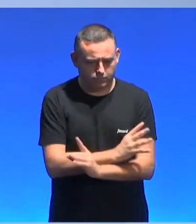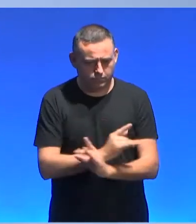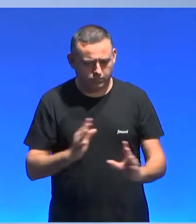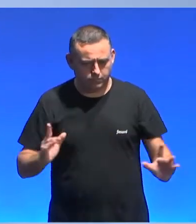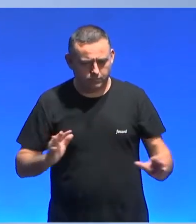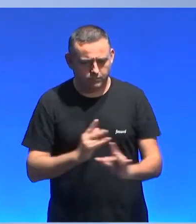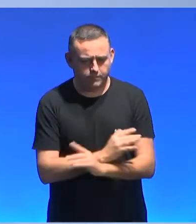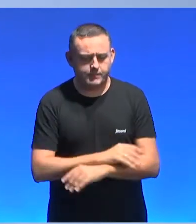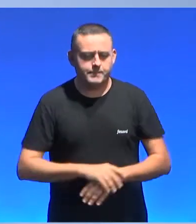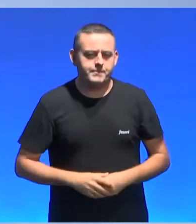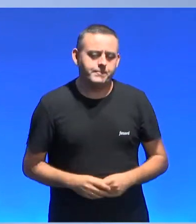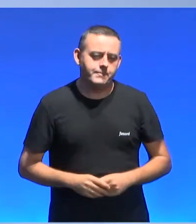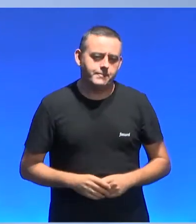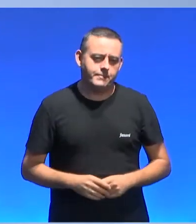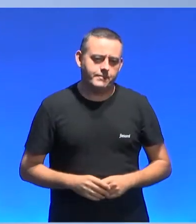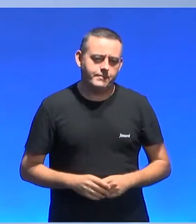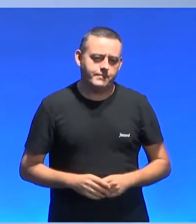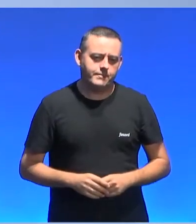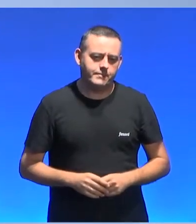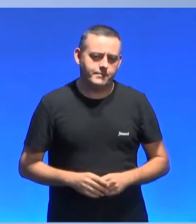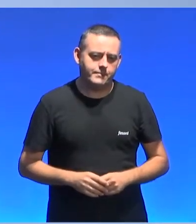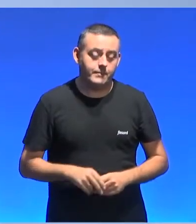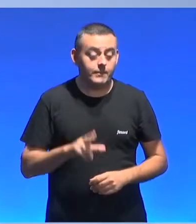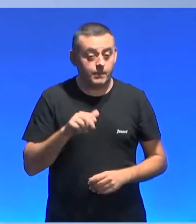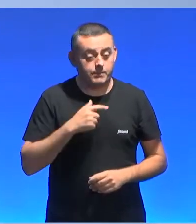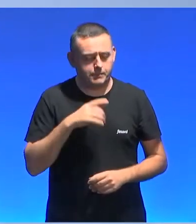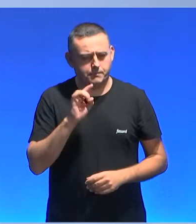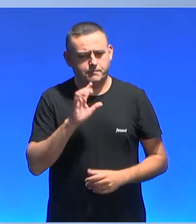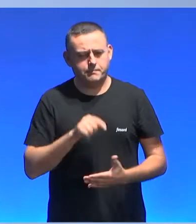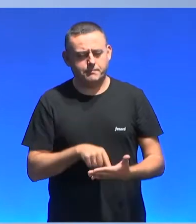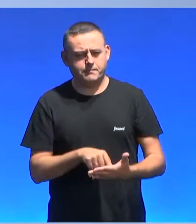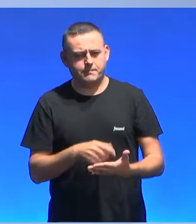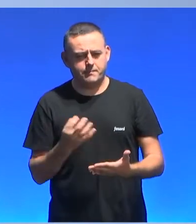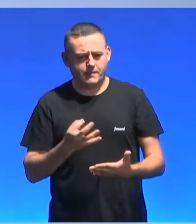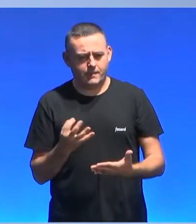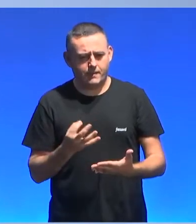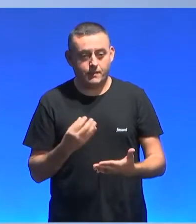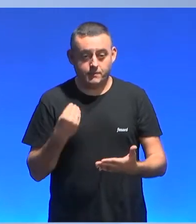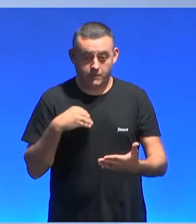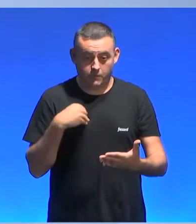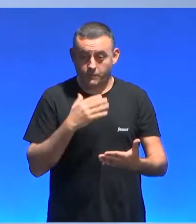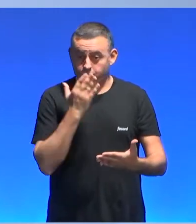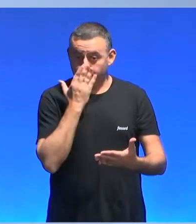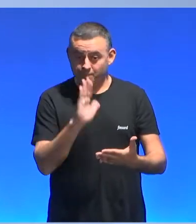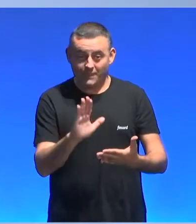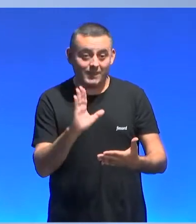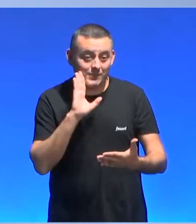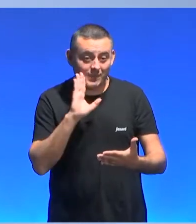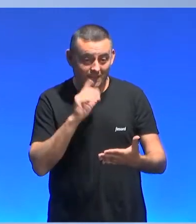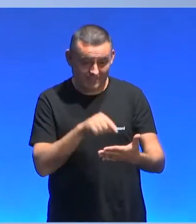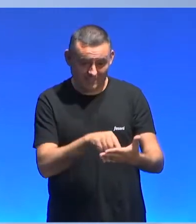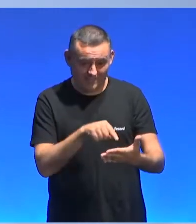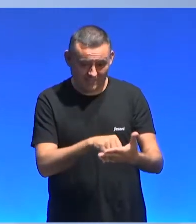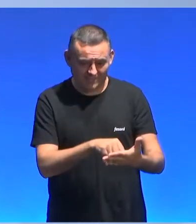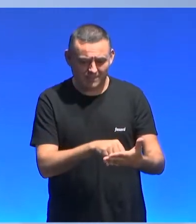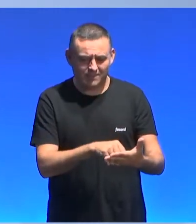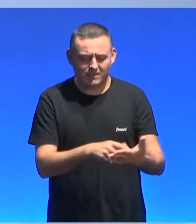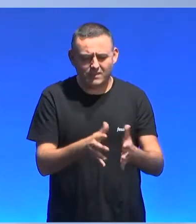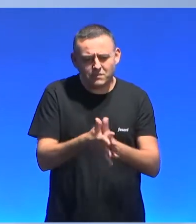me impresionó es que la plaza descrita de Jerusalén de